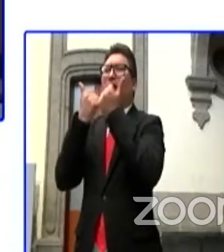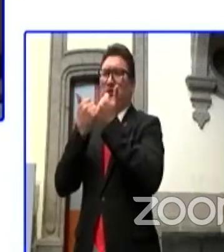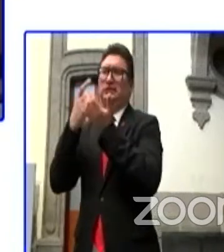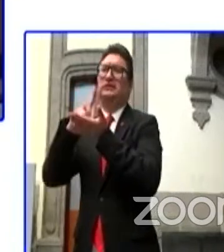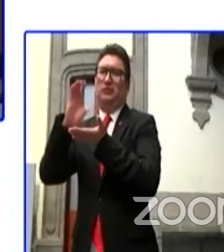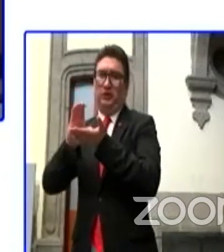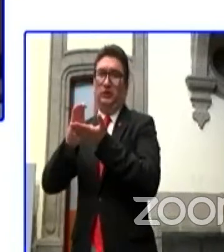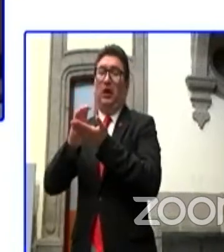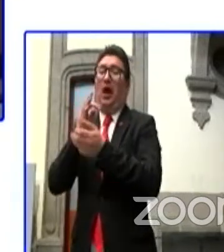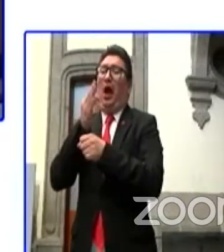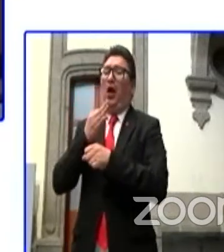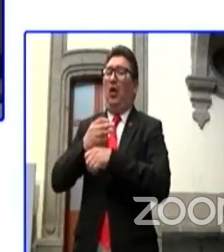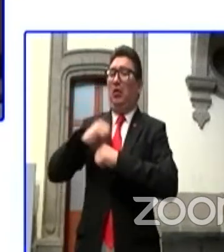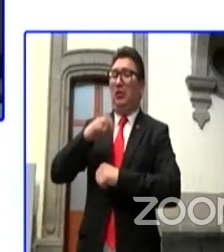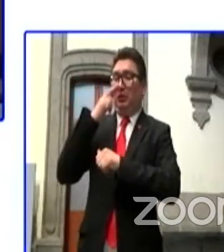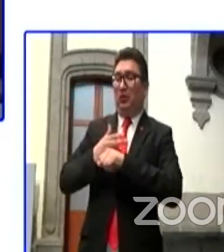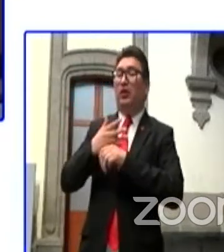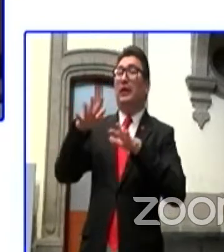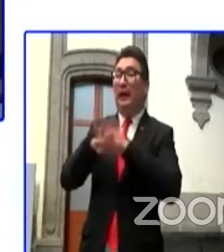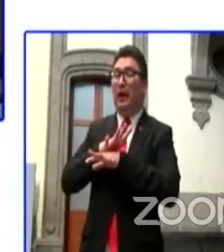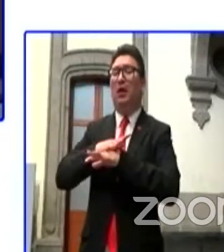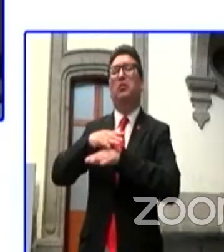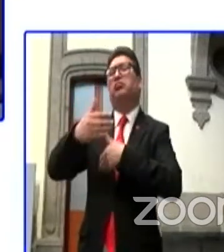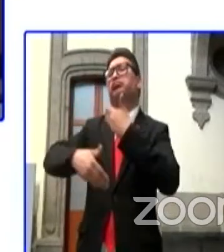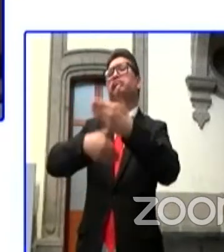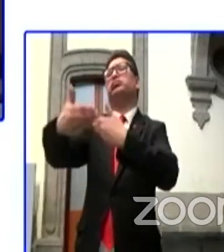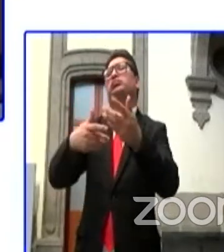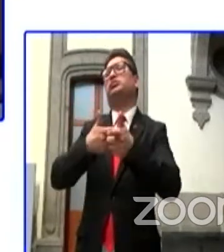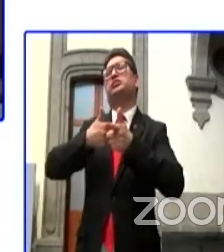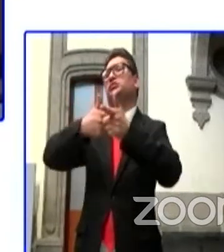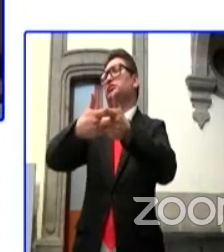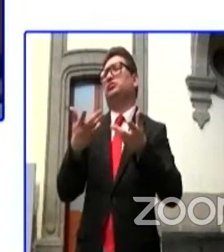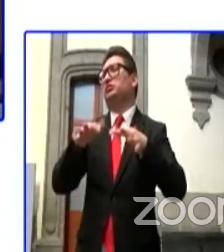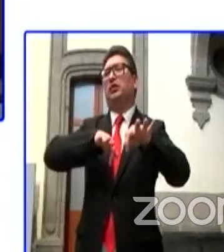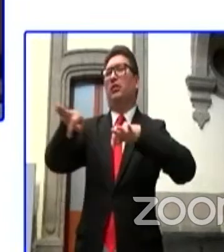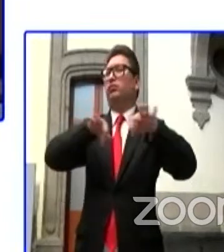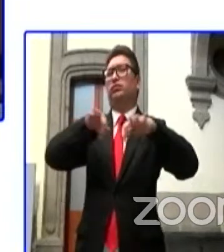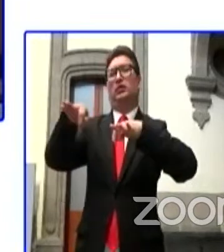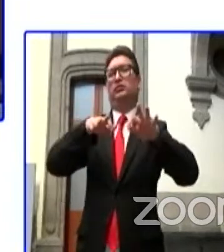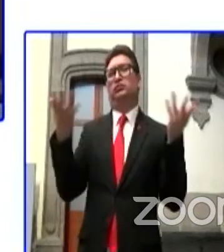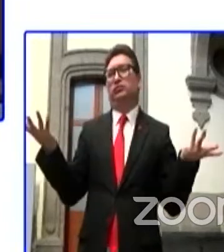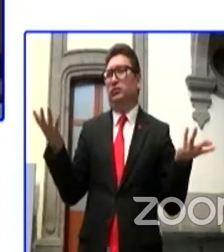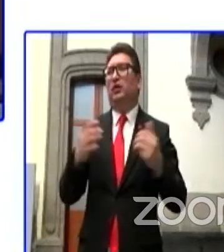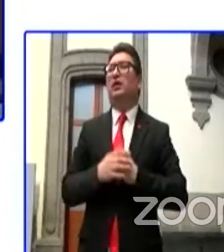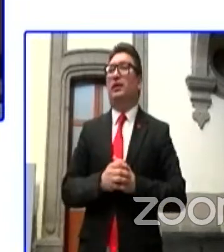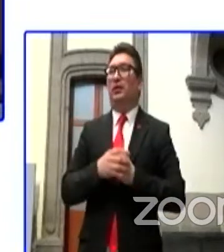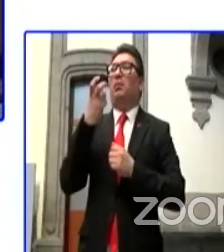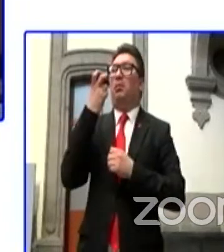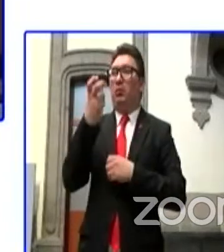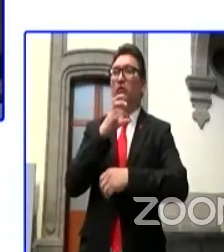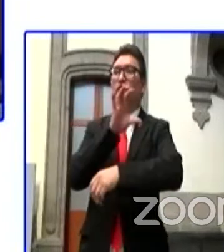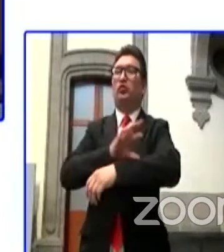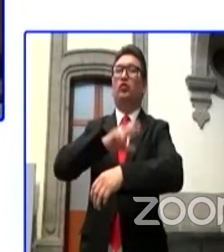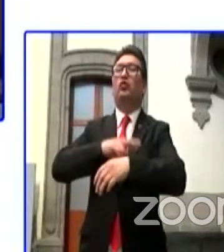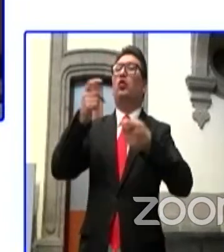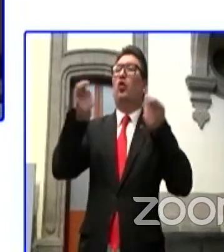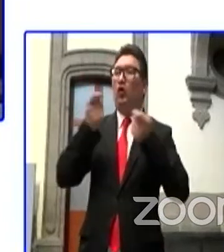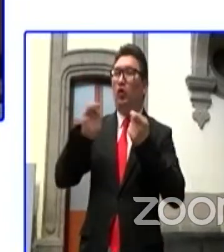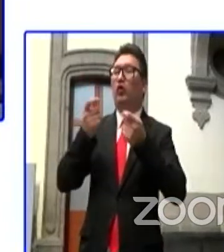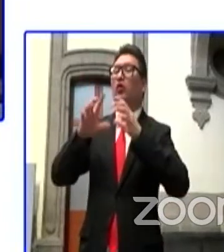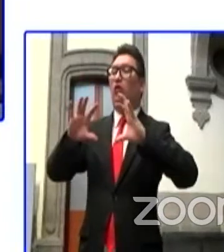trabajando en algunas asociaciones. Entonces, pues la coordinación y la